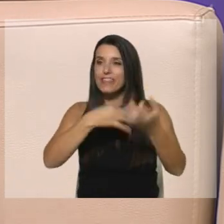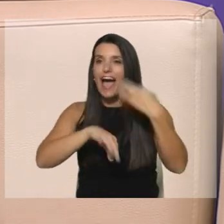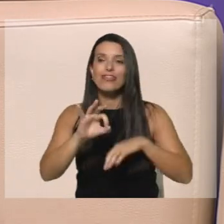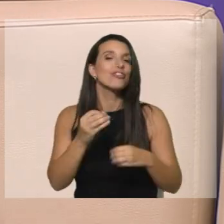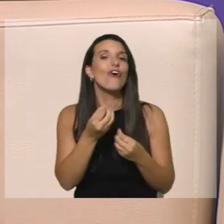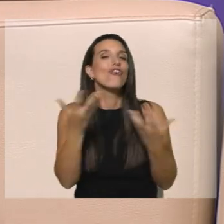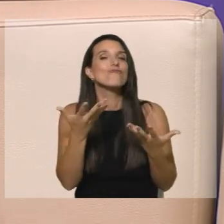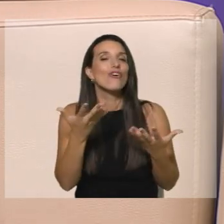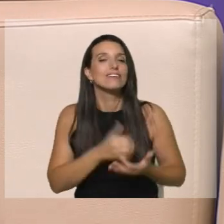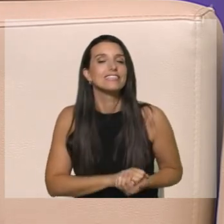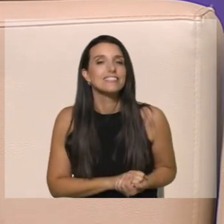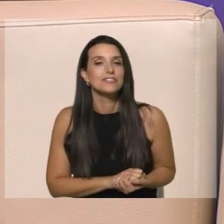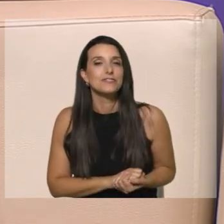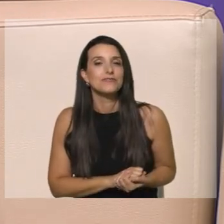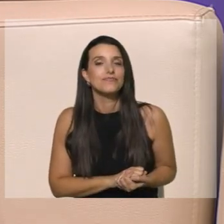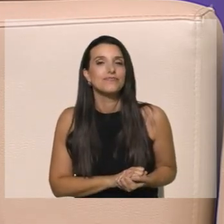también?